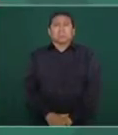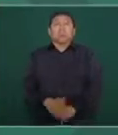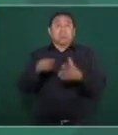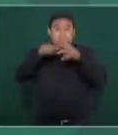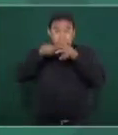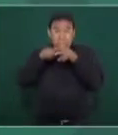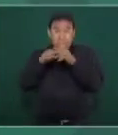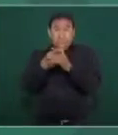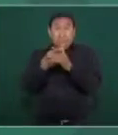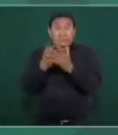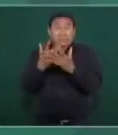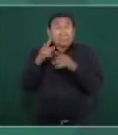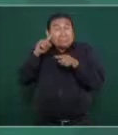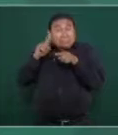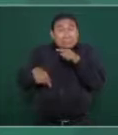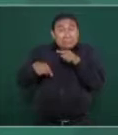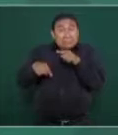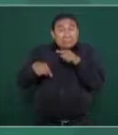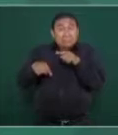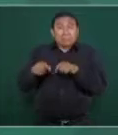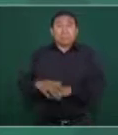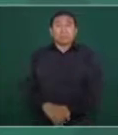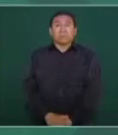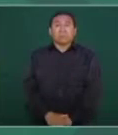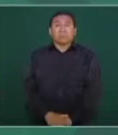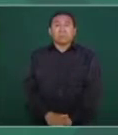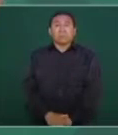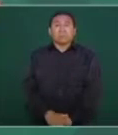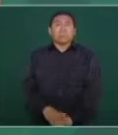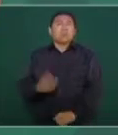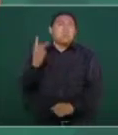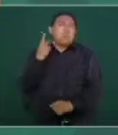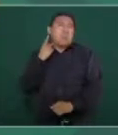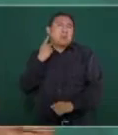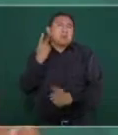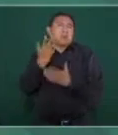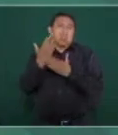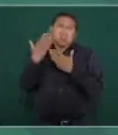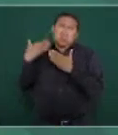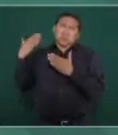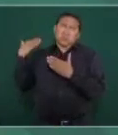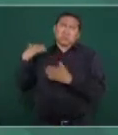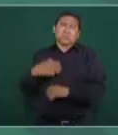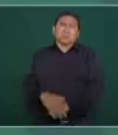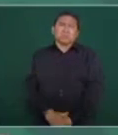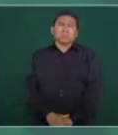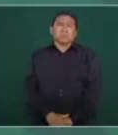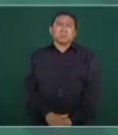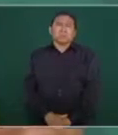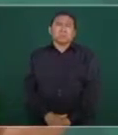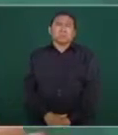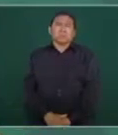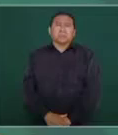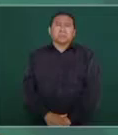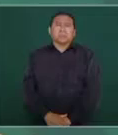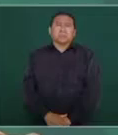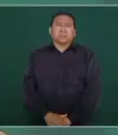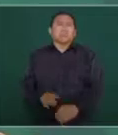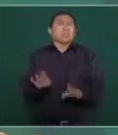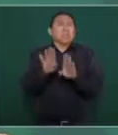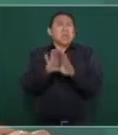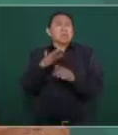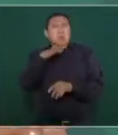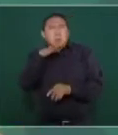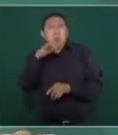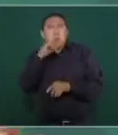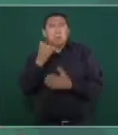arrancar de raíz la política neoliberal, sobre todo de